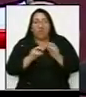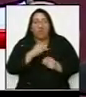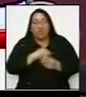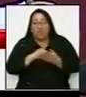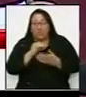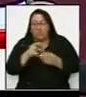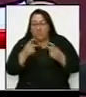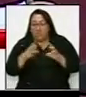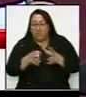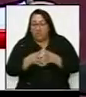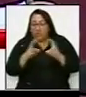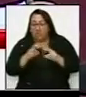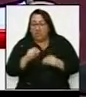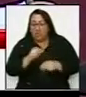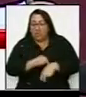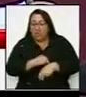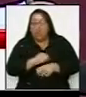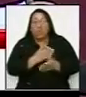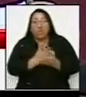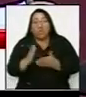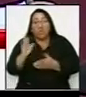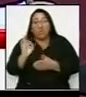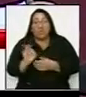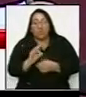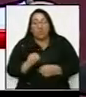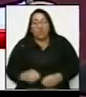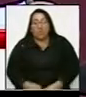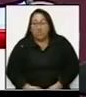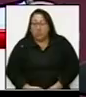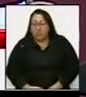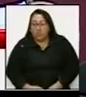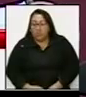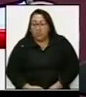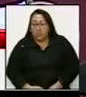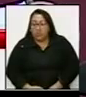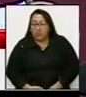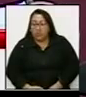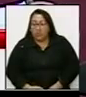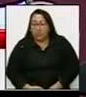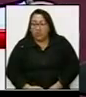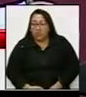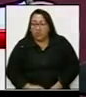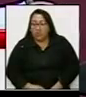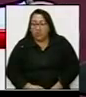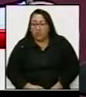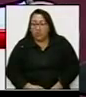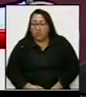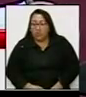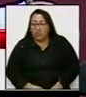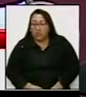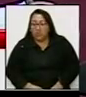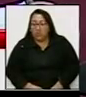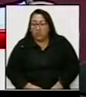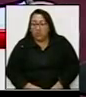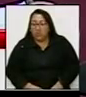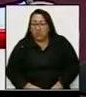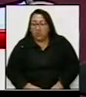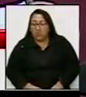nombramiento, ratificación, evaluación parcial y destitución, sin perjuicio de las acciones legales que se adopten contra las denuncias